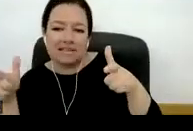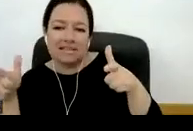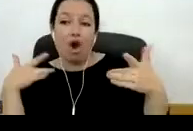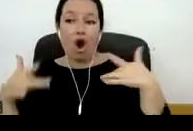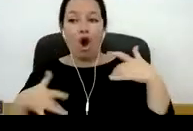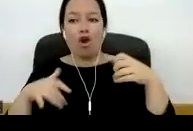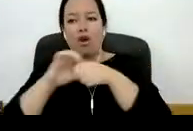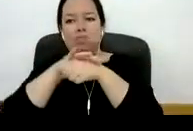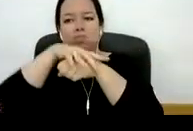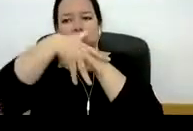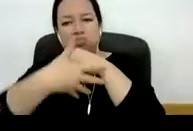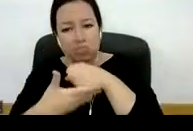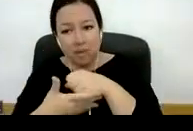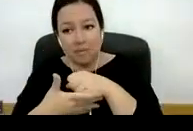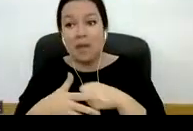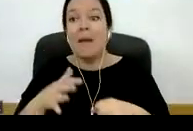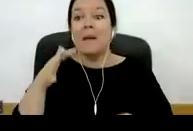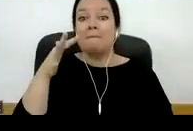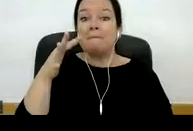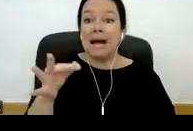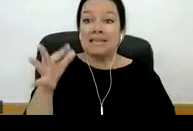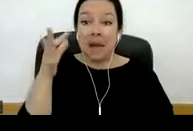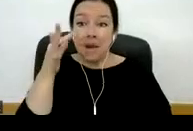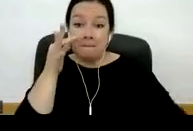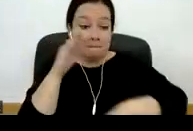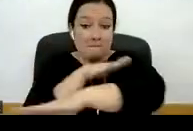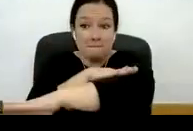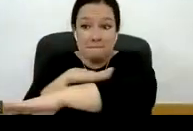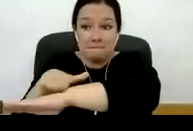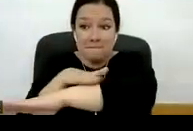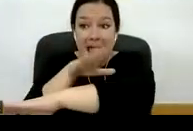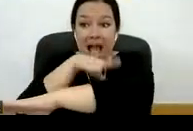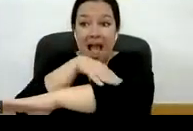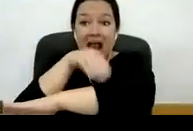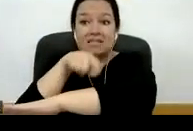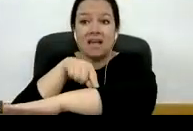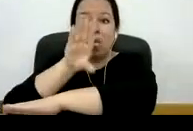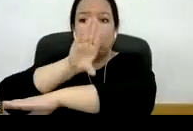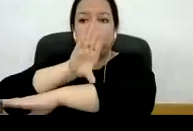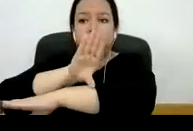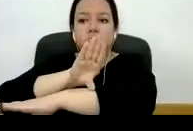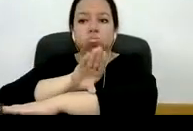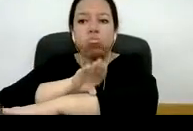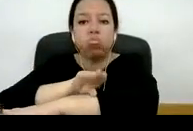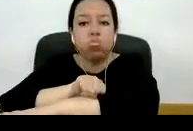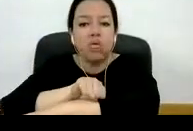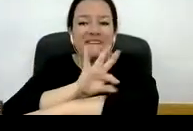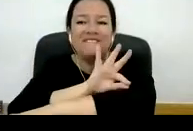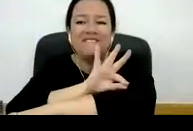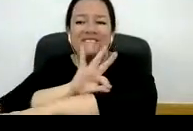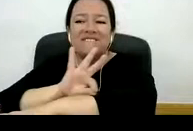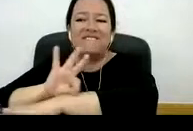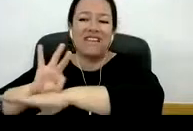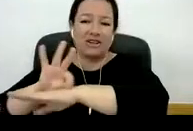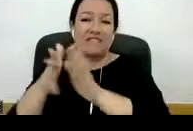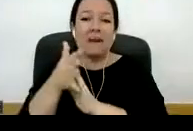Y disminuye la grasa subcutánea, o sea, la grasa que realmente, donde necesitamos que esté esa grasa, que es justo por debajo de la piel, disminuye,